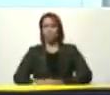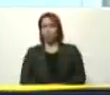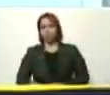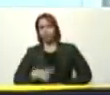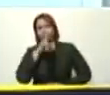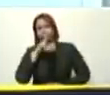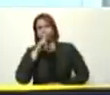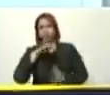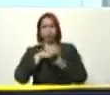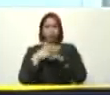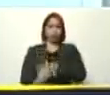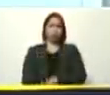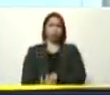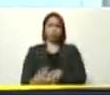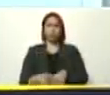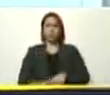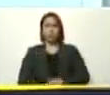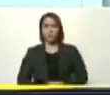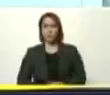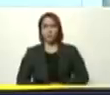devastado,